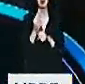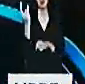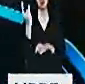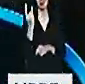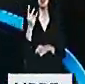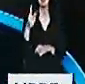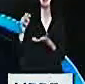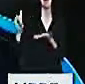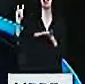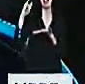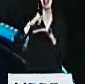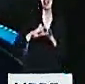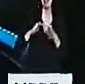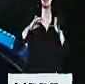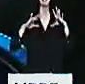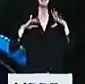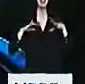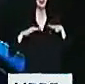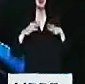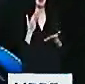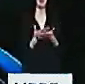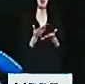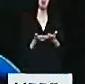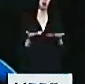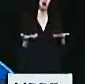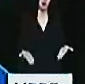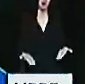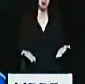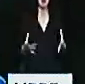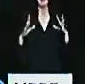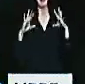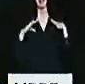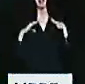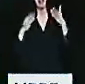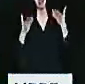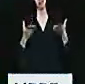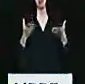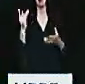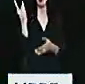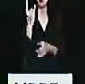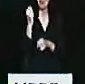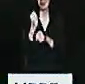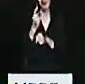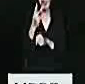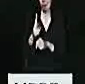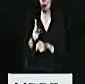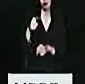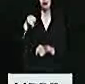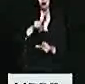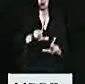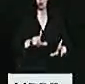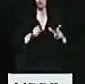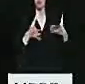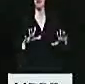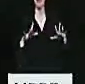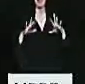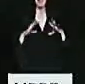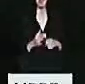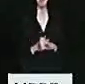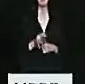de Aysén. Felicitaciones, además. Aprovechamos el espacio también, Natacha, para todo el trabajo de la universidad y de ellos también que se han titulado.